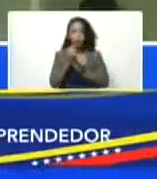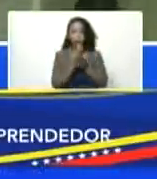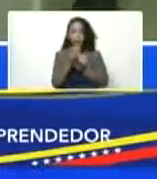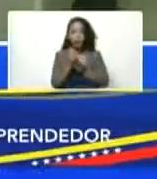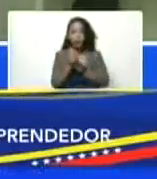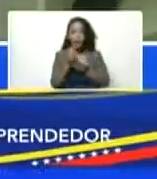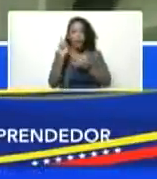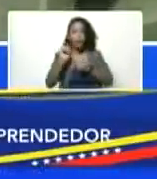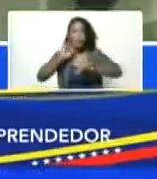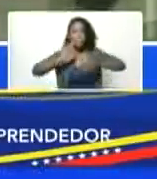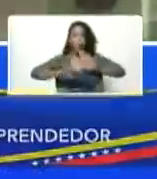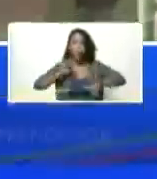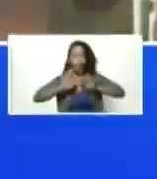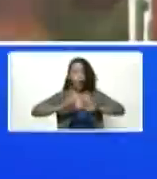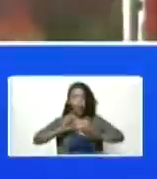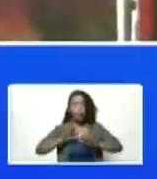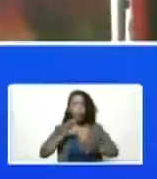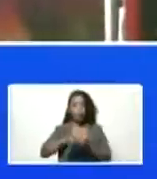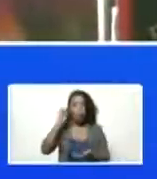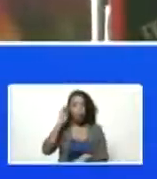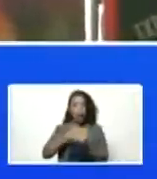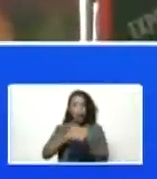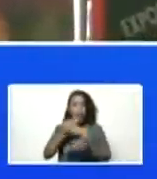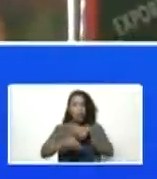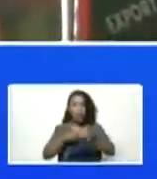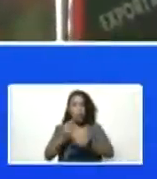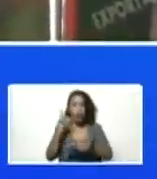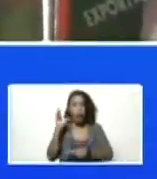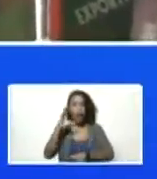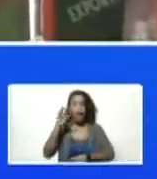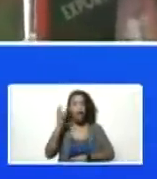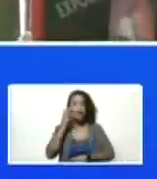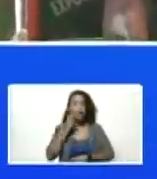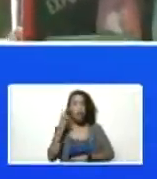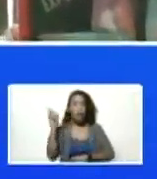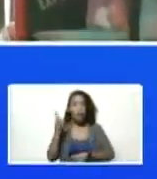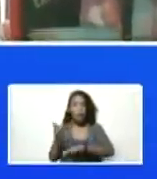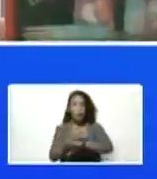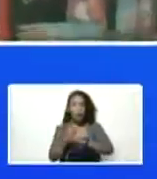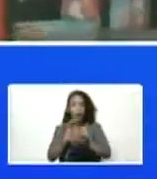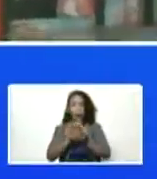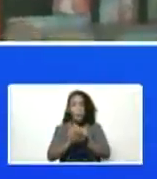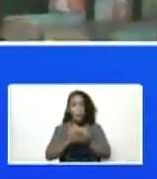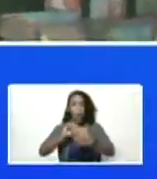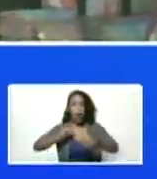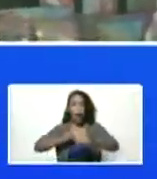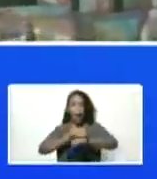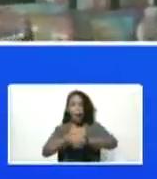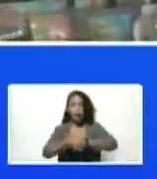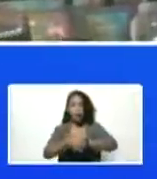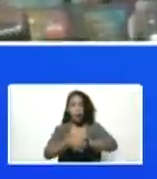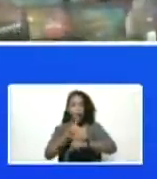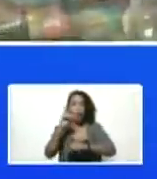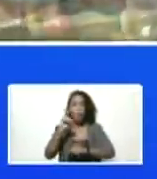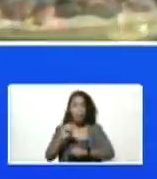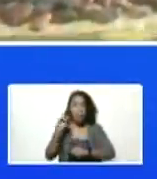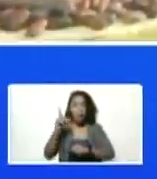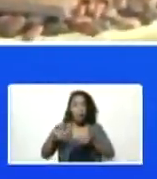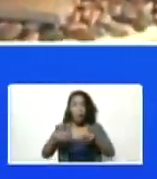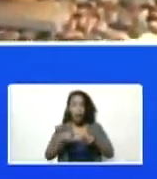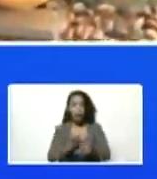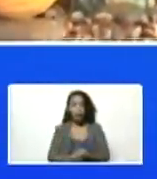José Barlovento, donde está el cacao más grande del mundo, y aprovecho la oportunidad para saludar a nuestro gobernador y amigo Héctor Rodríguez, Cimarrón también de la zona.